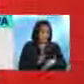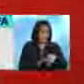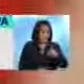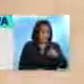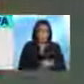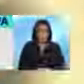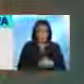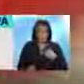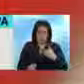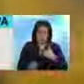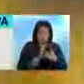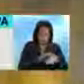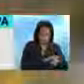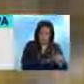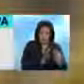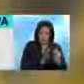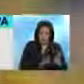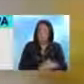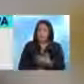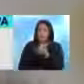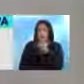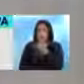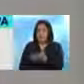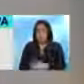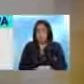No se vaya. Voy atrás a mi casa.